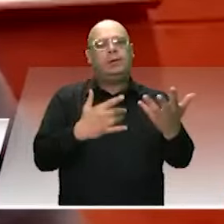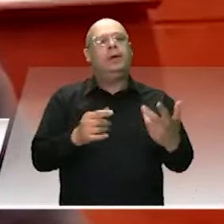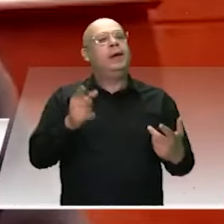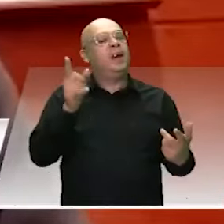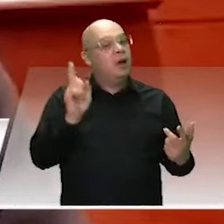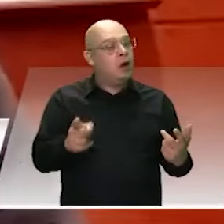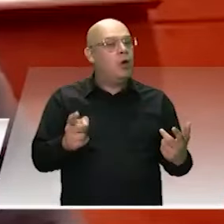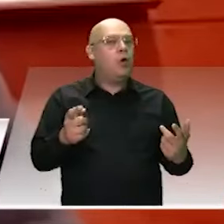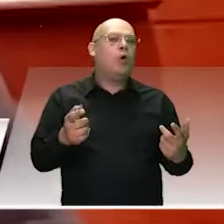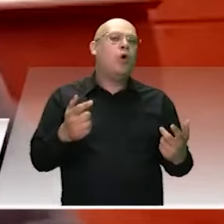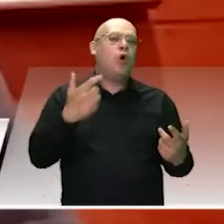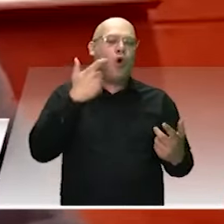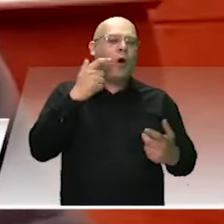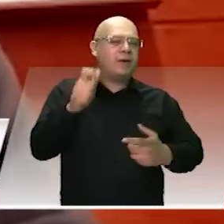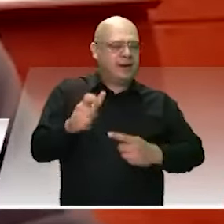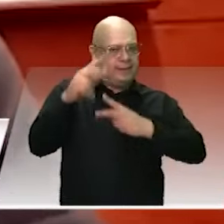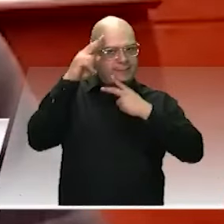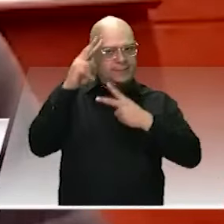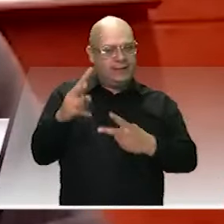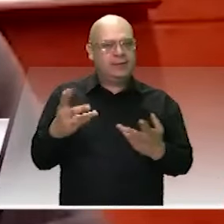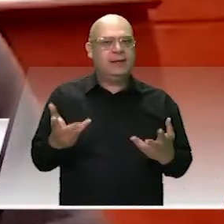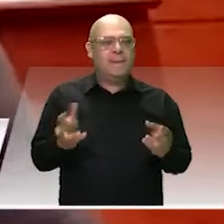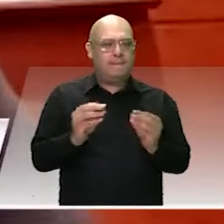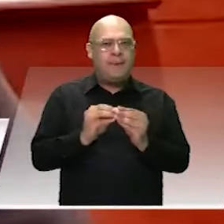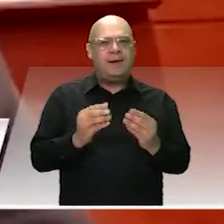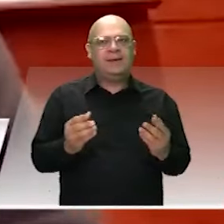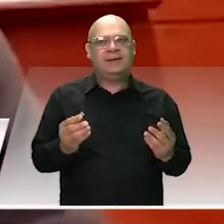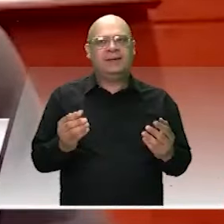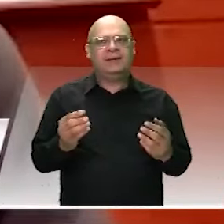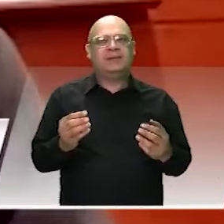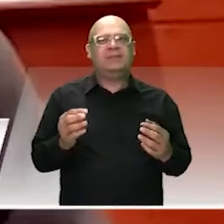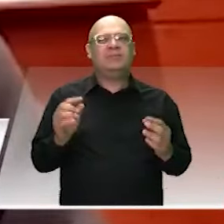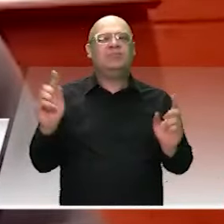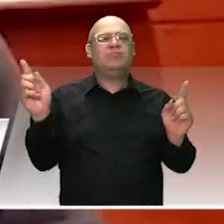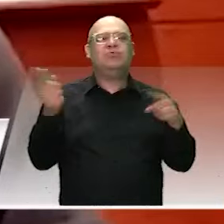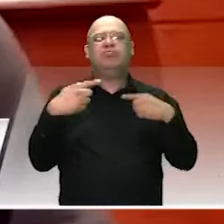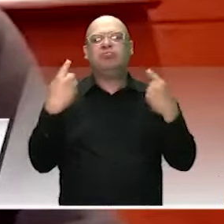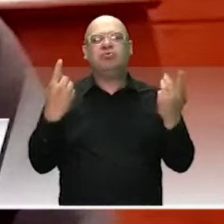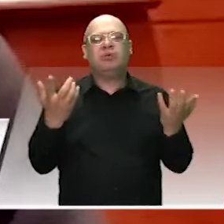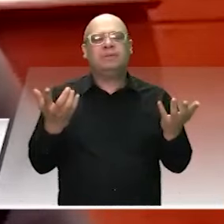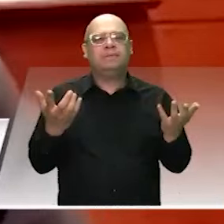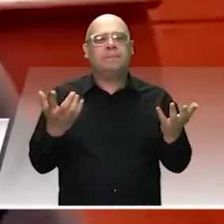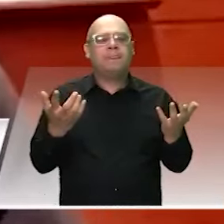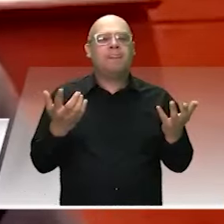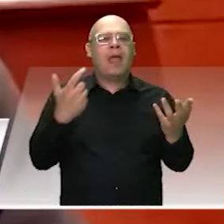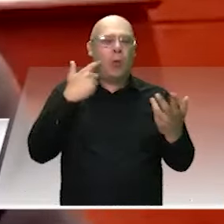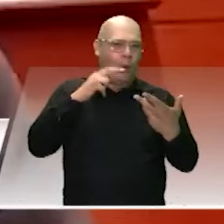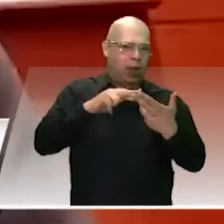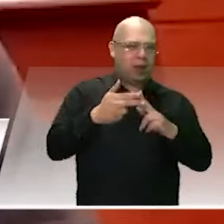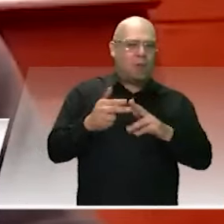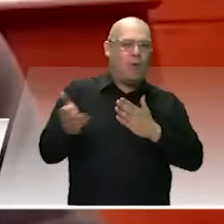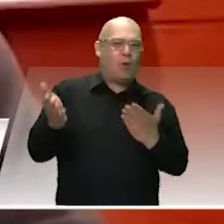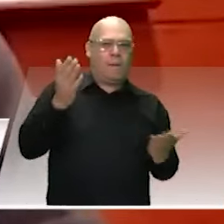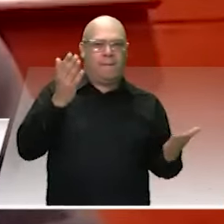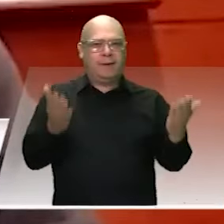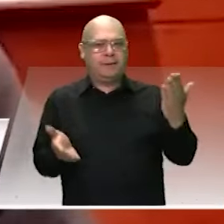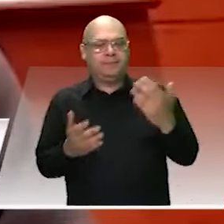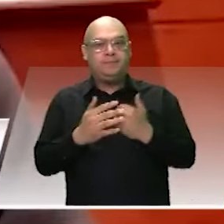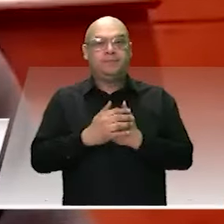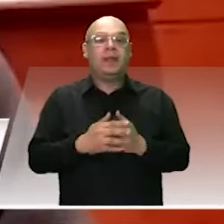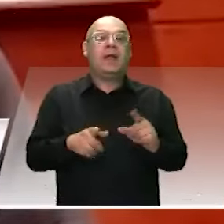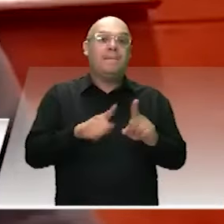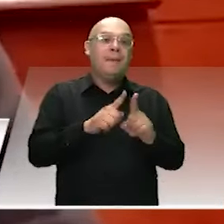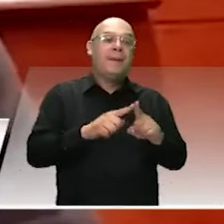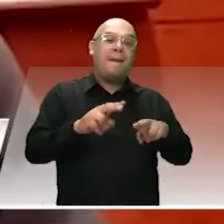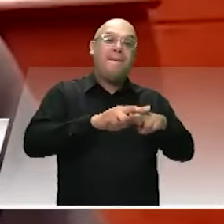de cultura yo lo voy a decir con simplemente preparación Así como hay cultura metro